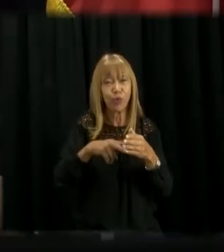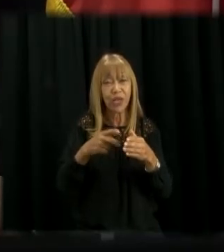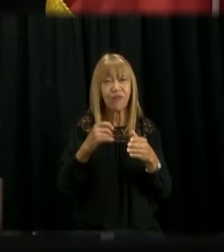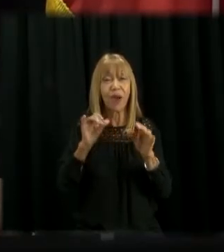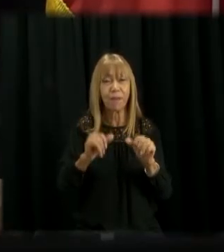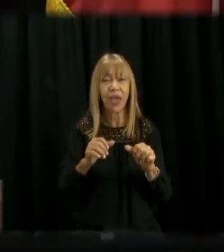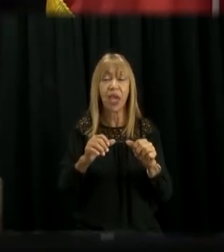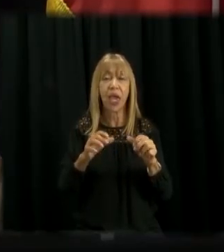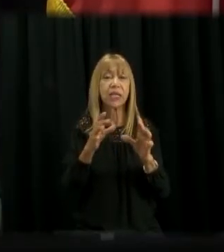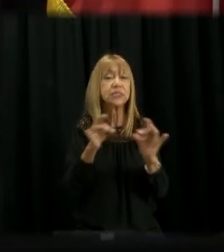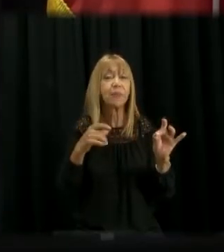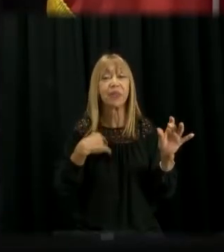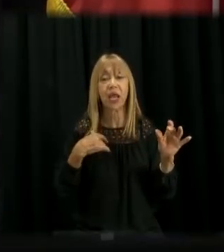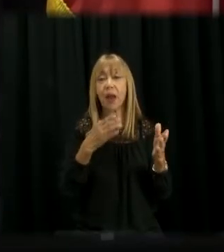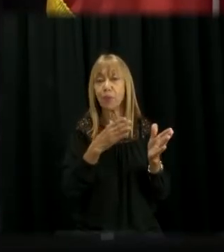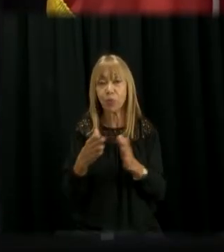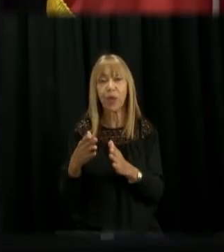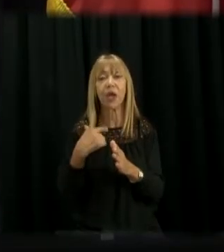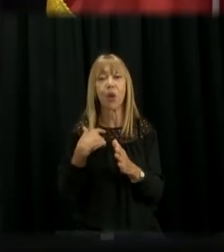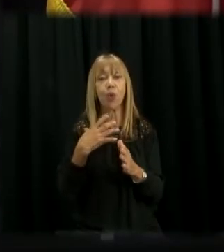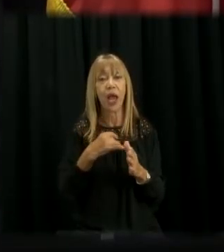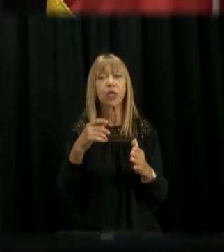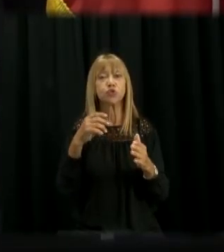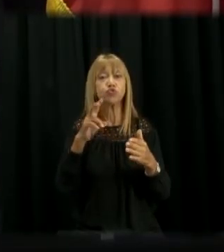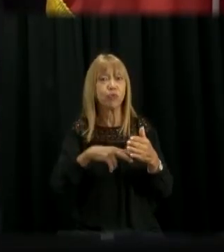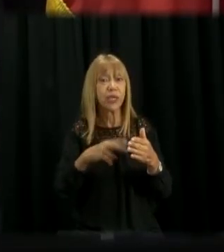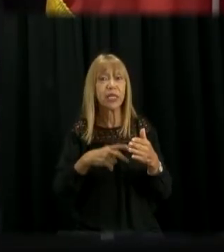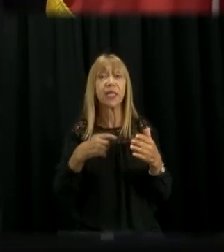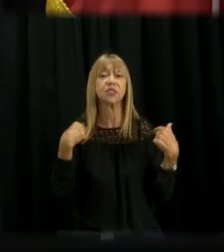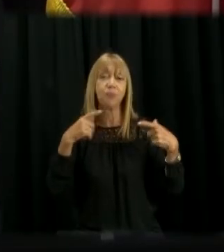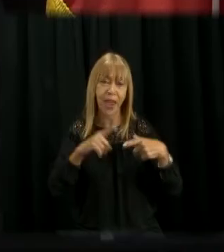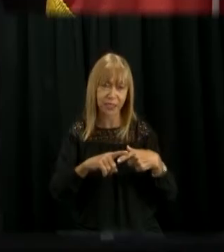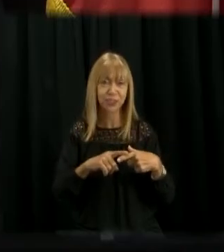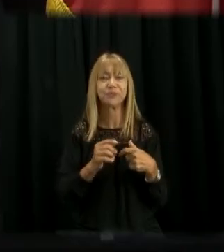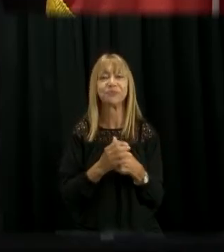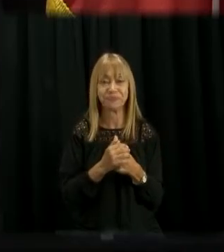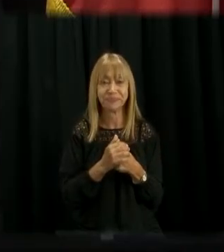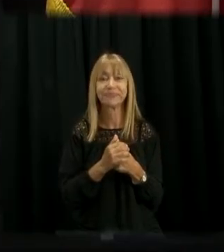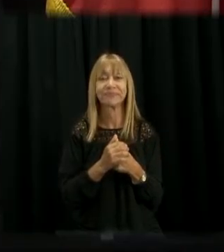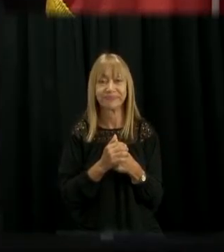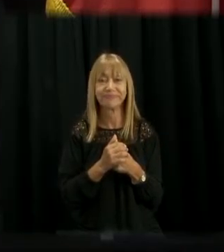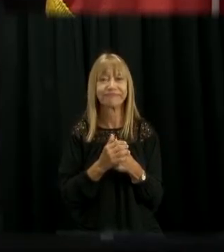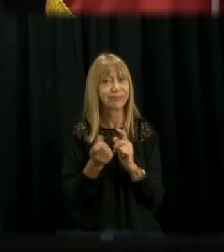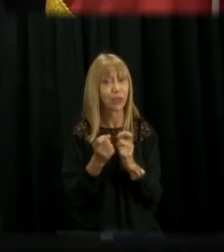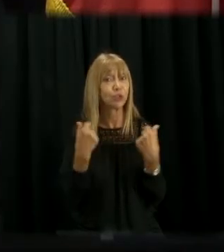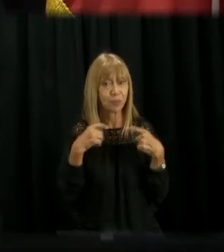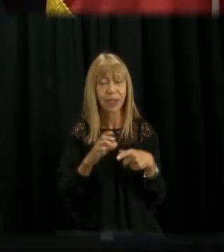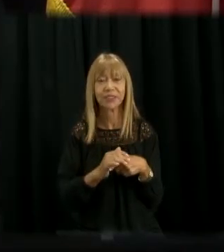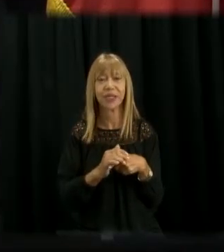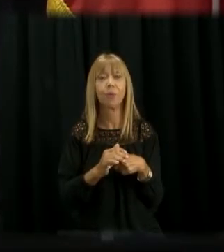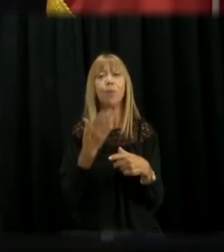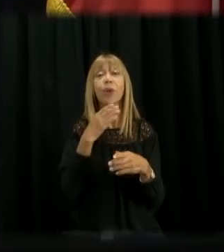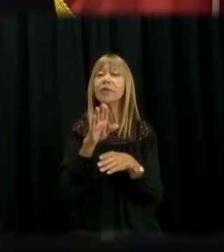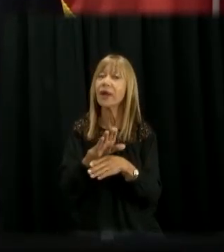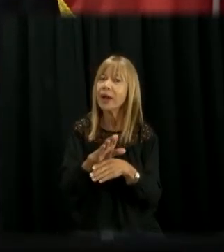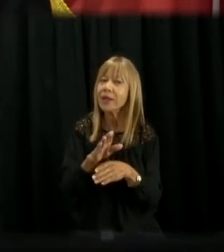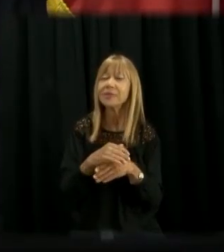brevemente leer una declaración que preparé. La voy a leer en español. Buenas